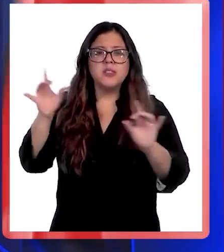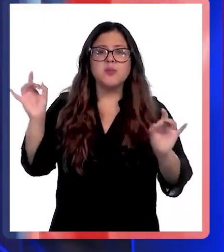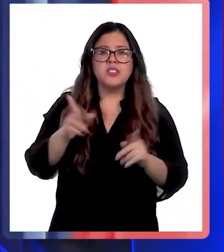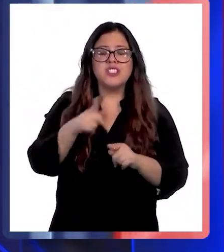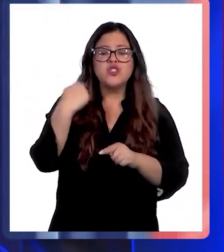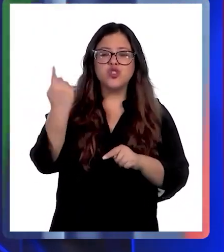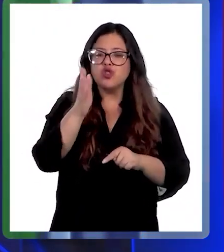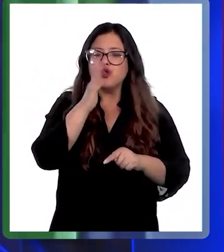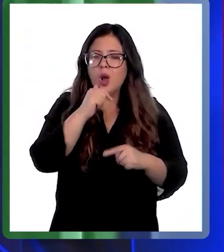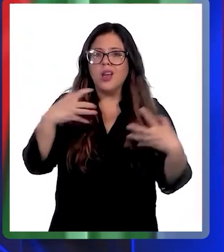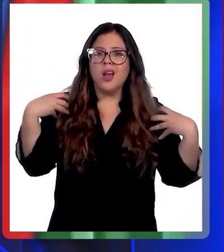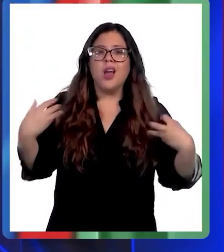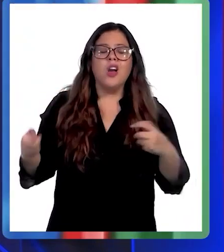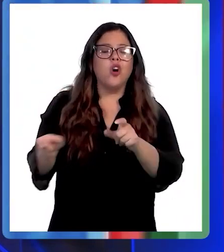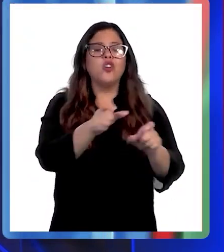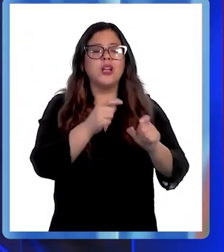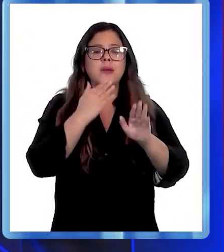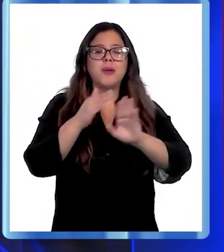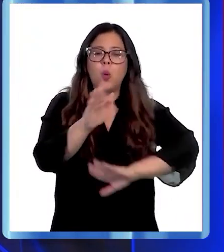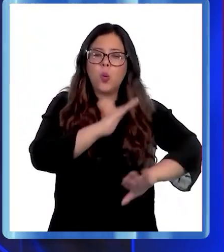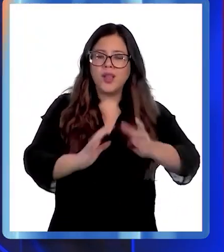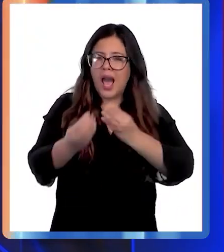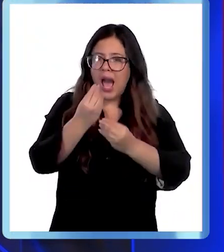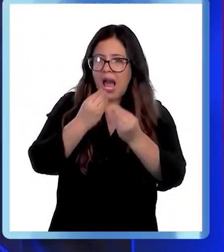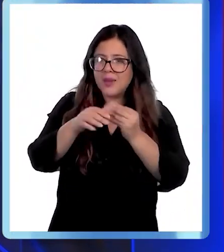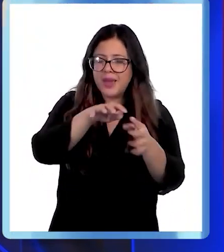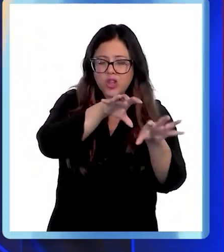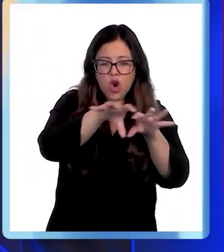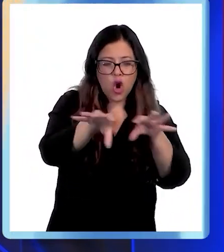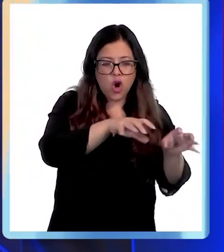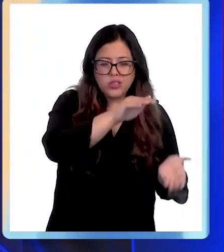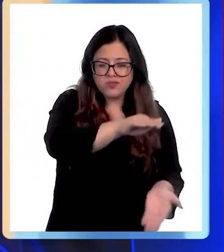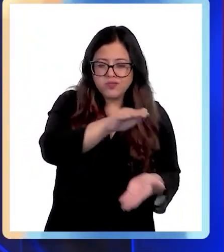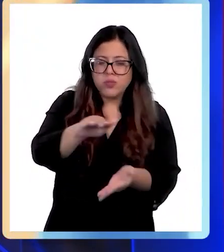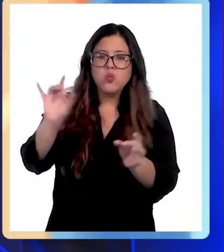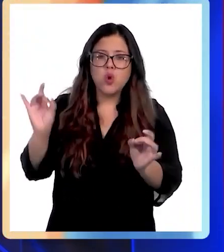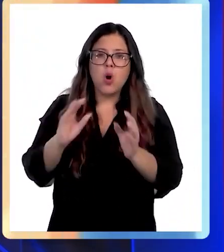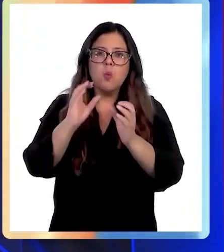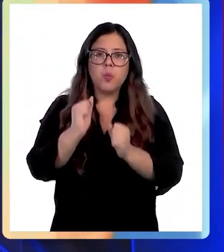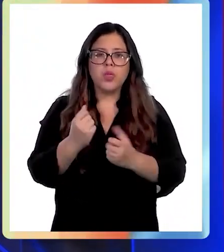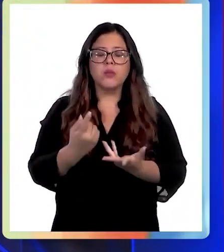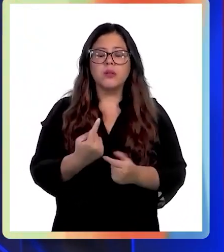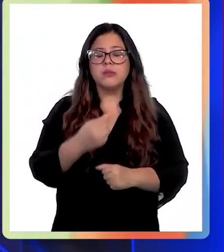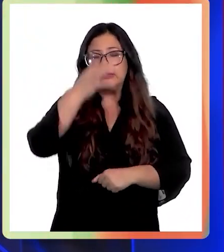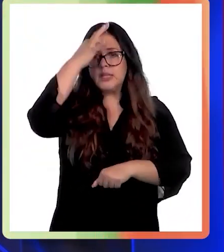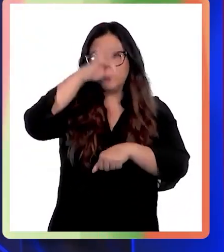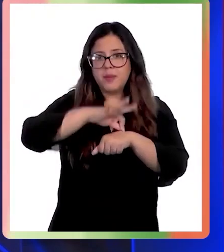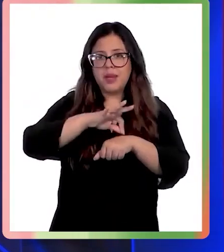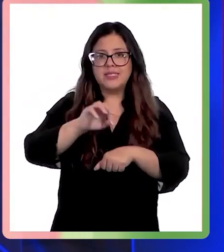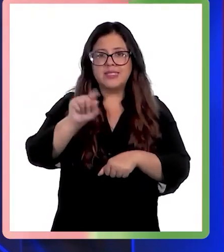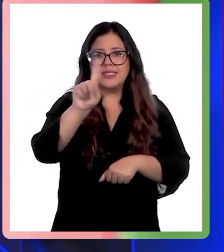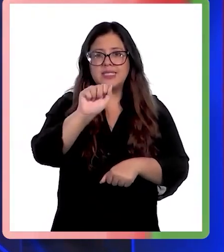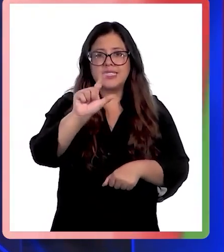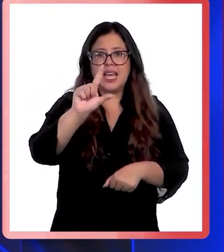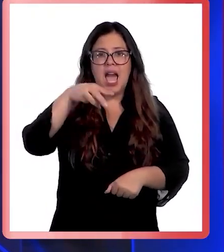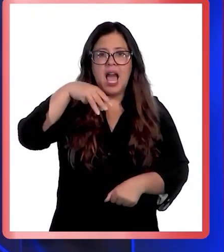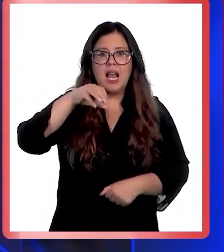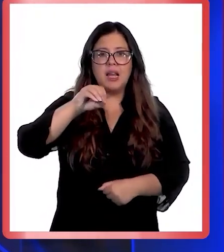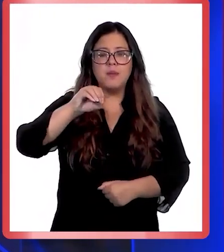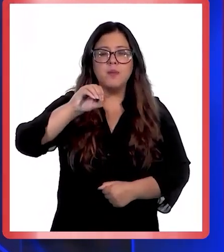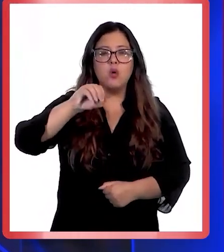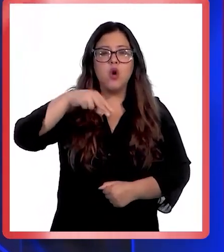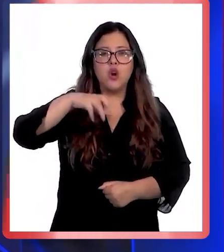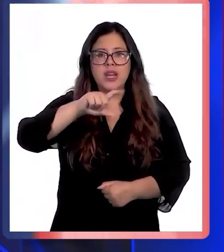suben, si es que no nos encargamos de controlar y de preservar bien nuestros alimentos, o sea, puede darnos una salmonela o un campylobacter